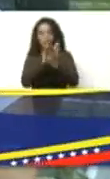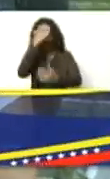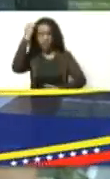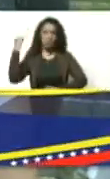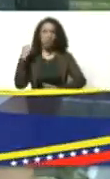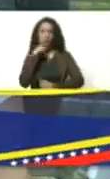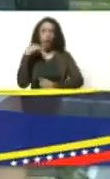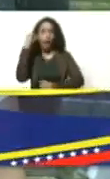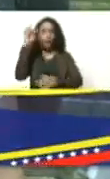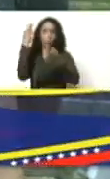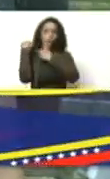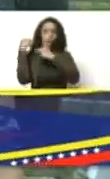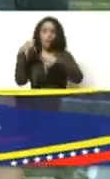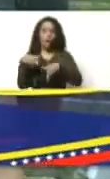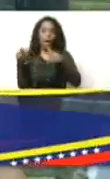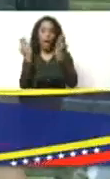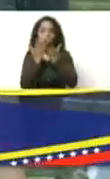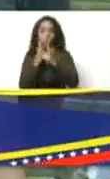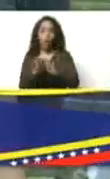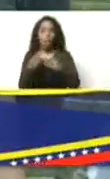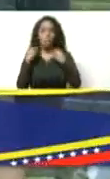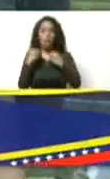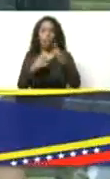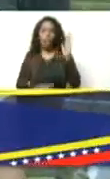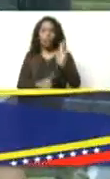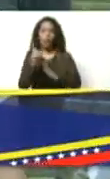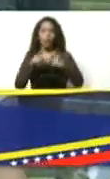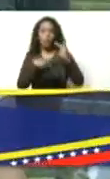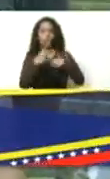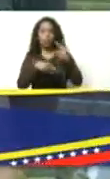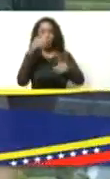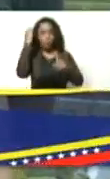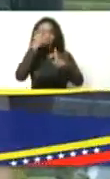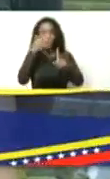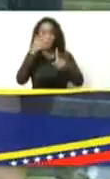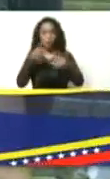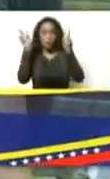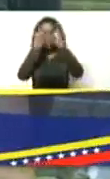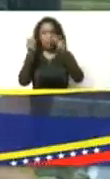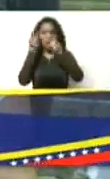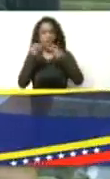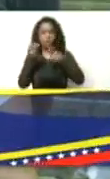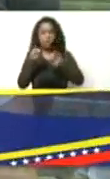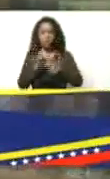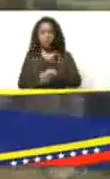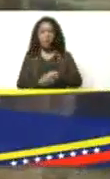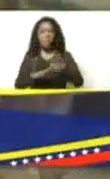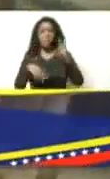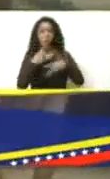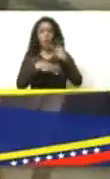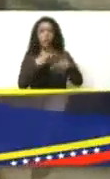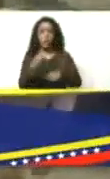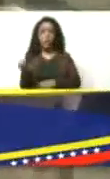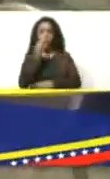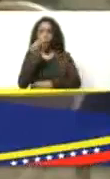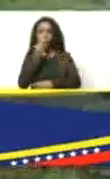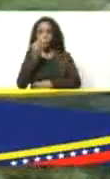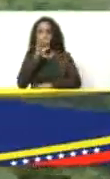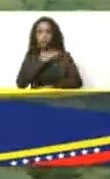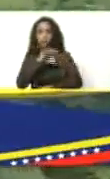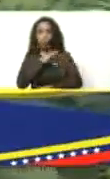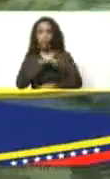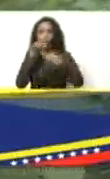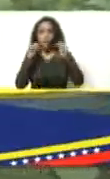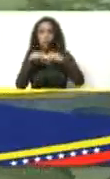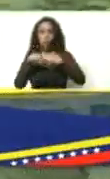tiene responsabilidades en esta escuela para desarrollar procesos de formación, de investigación, de producción agroalimentaria soberana. Y hoy,